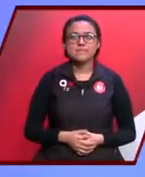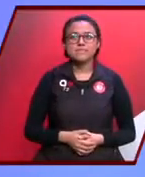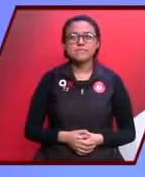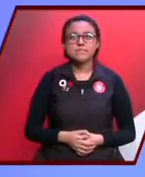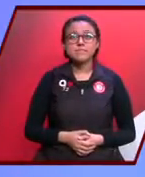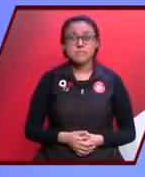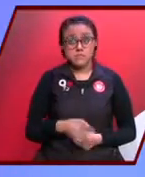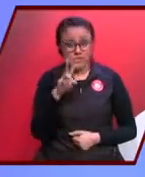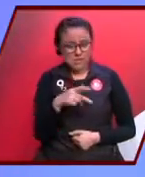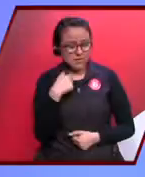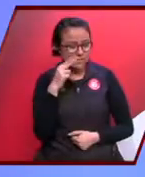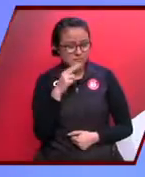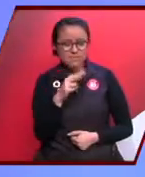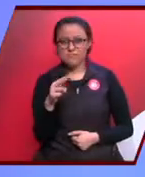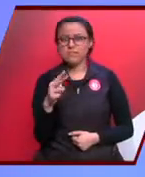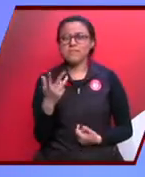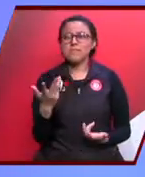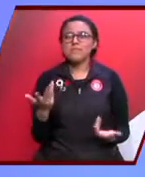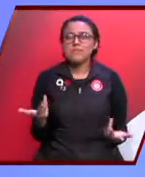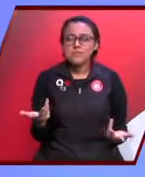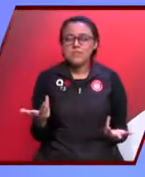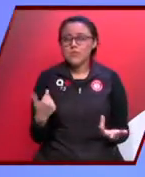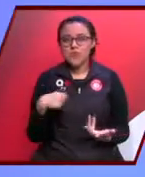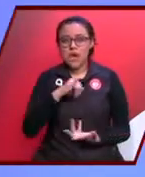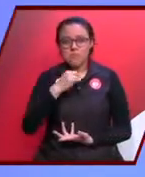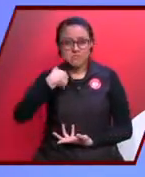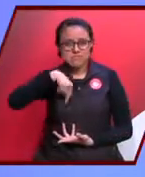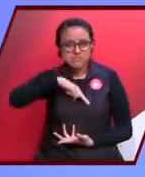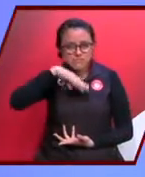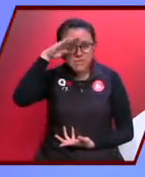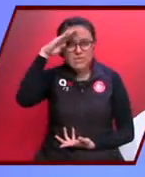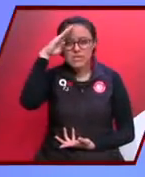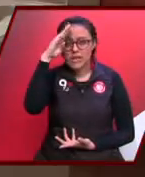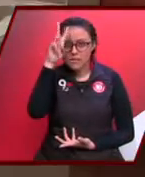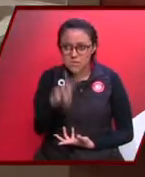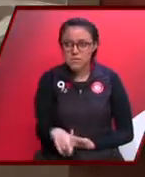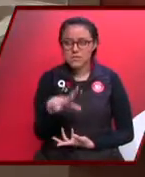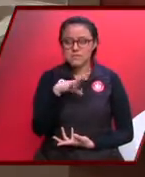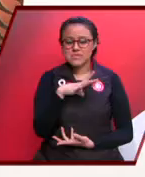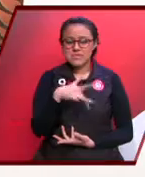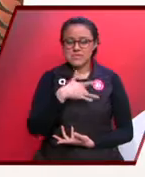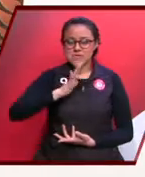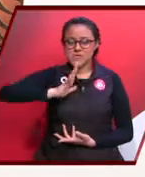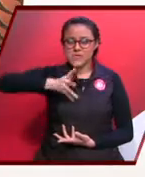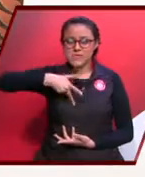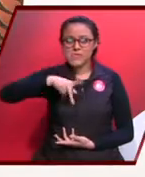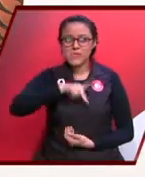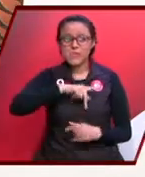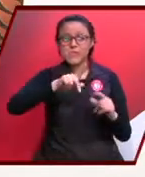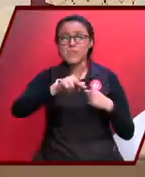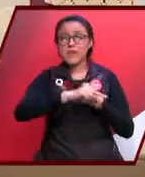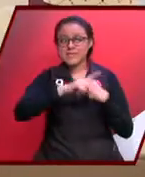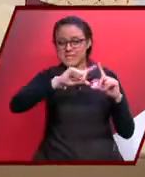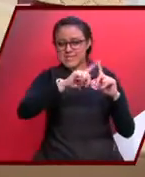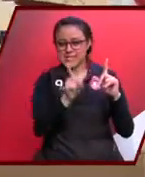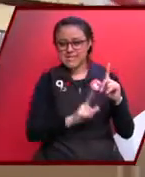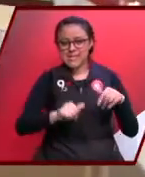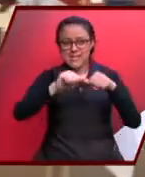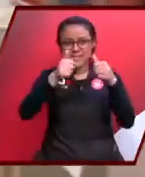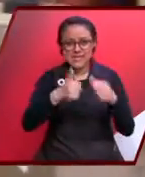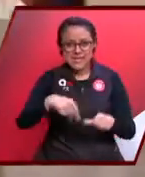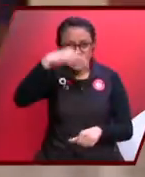Nos llevan a ver cosas que ni nos imaginamos que existen. Orgullo de mi país, artesanía mexicana.